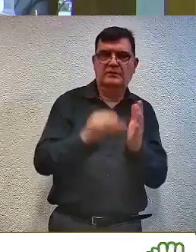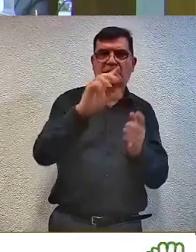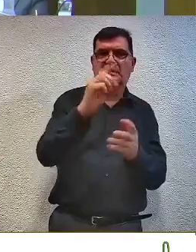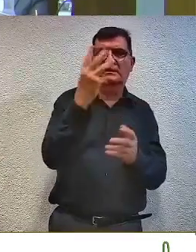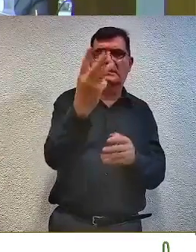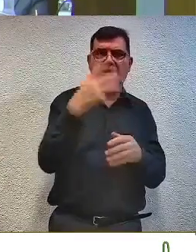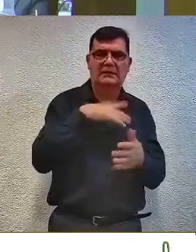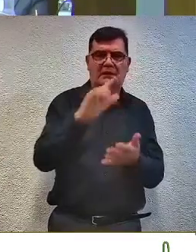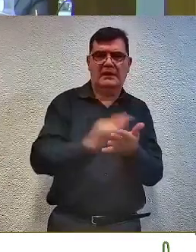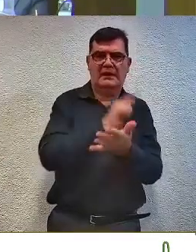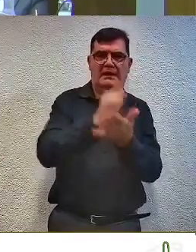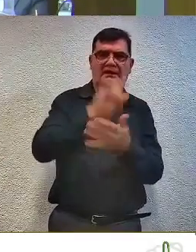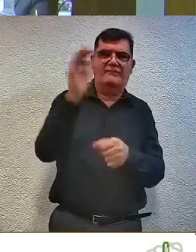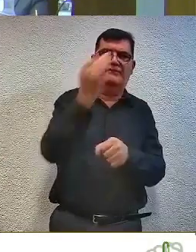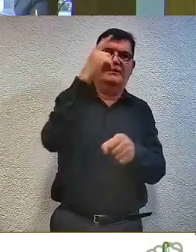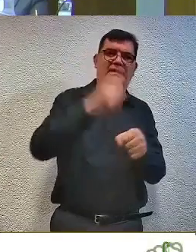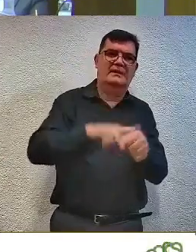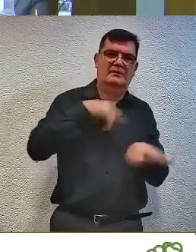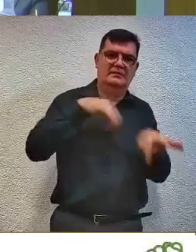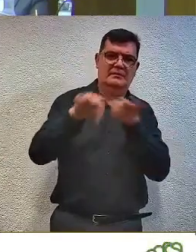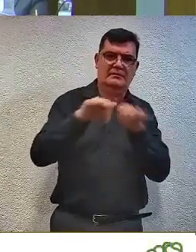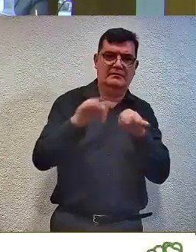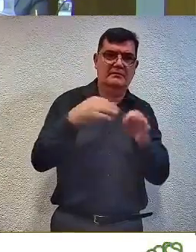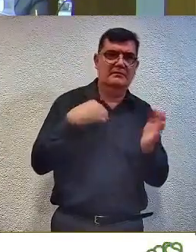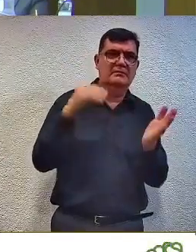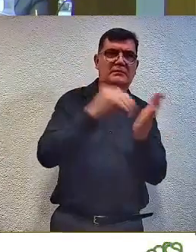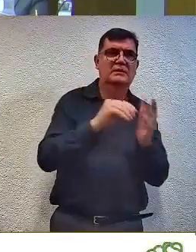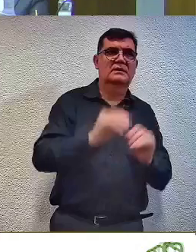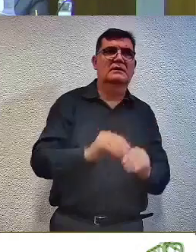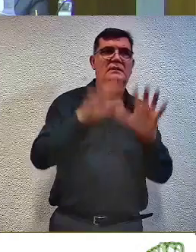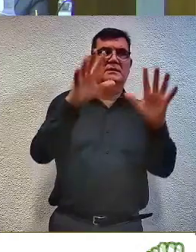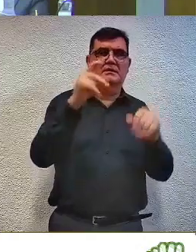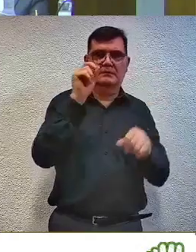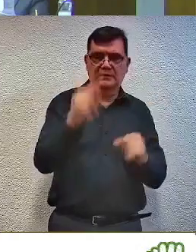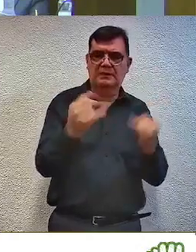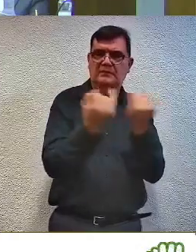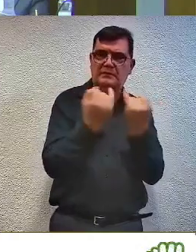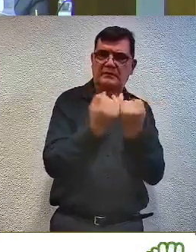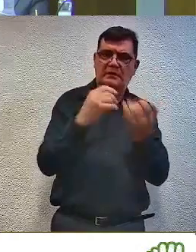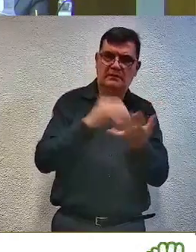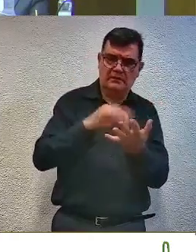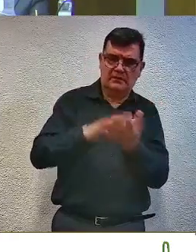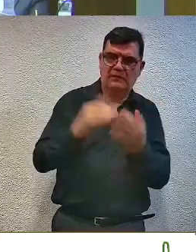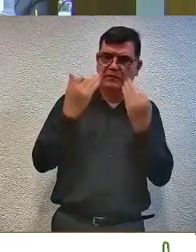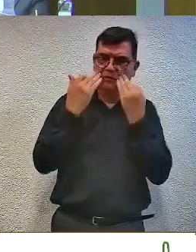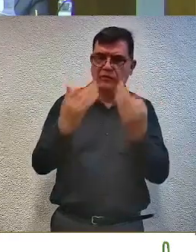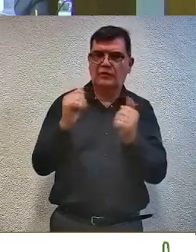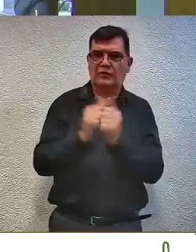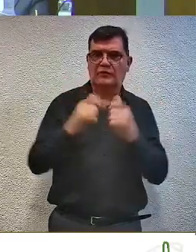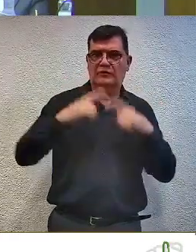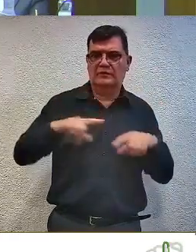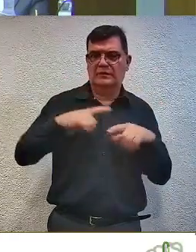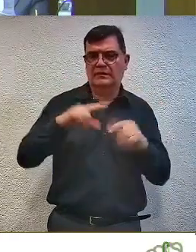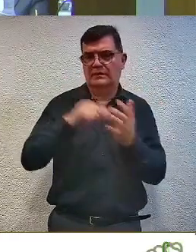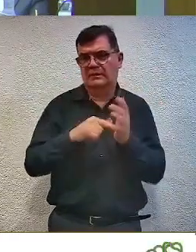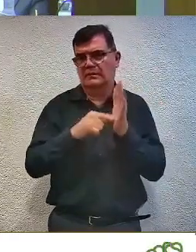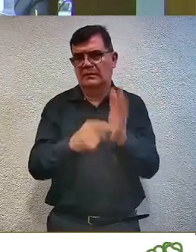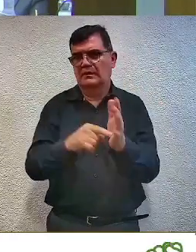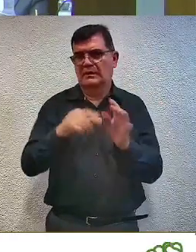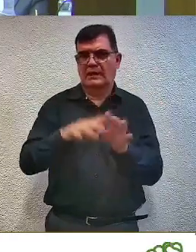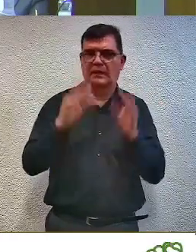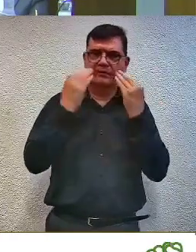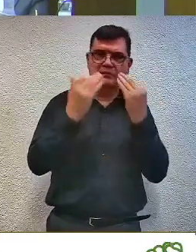Federal del Trabajo, aplicada de manera supletoria, mismo que ratificaron ante la presencia judicial de las magistraturas ponentes